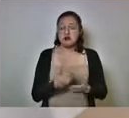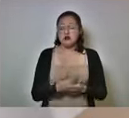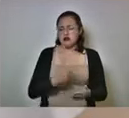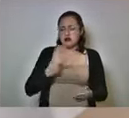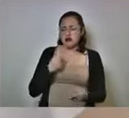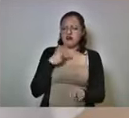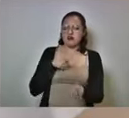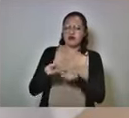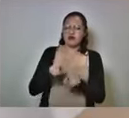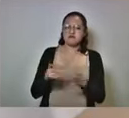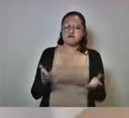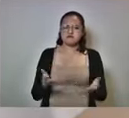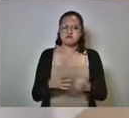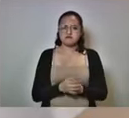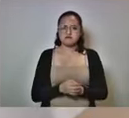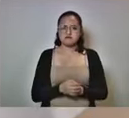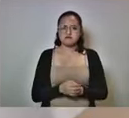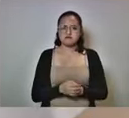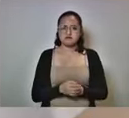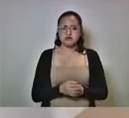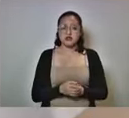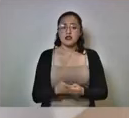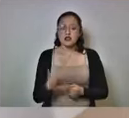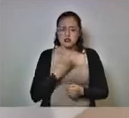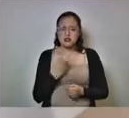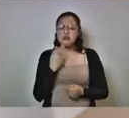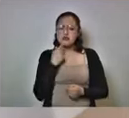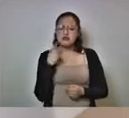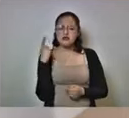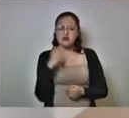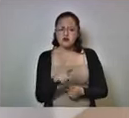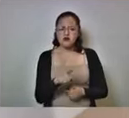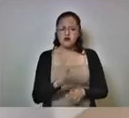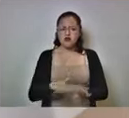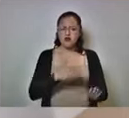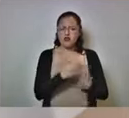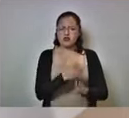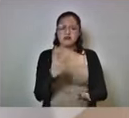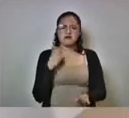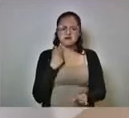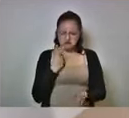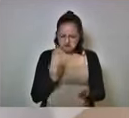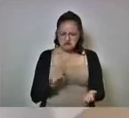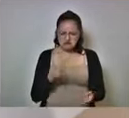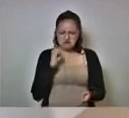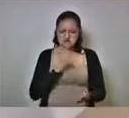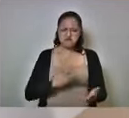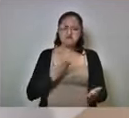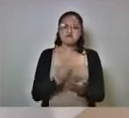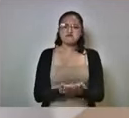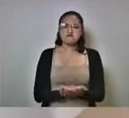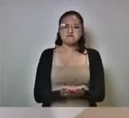criticarlo. Y si tiene denuncias que presentar contra el diputado Biestro, que las presente.